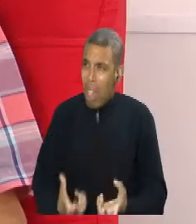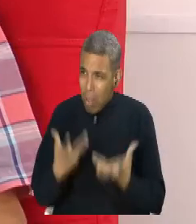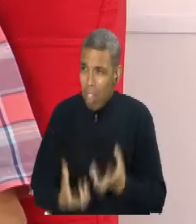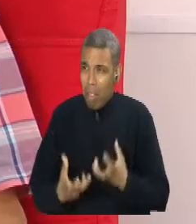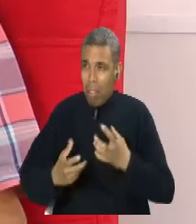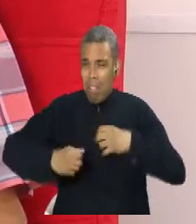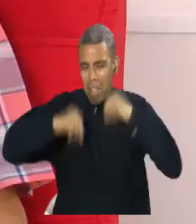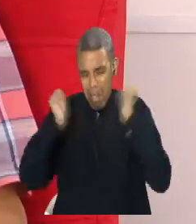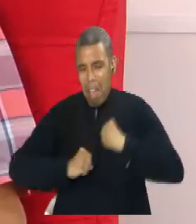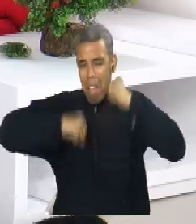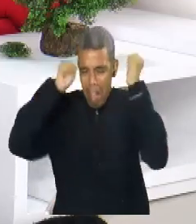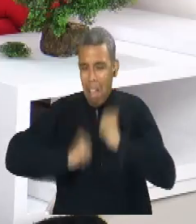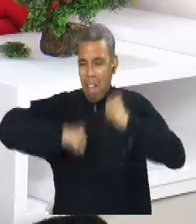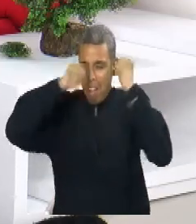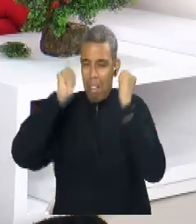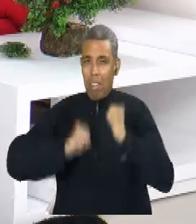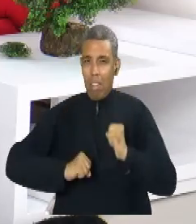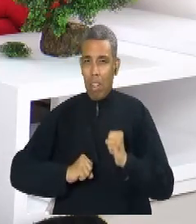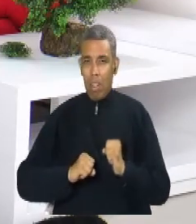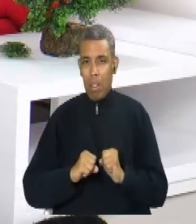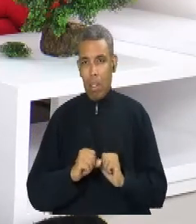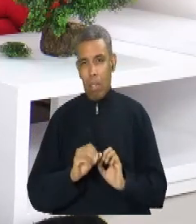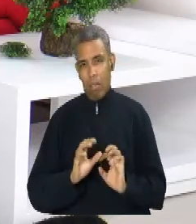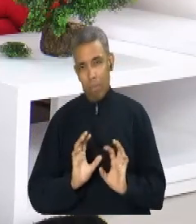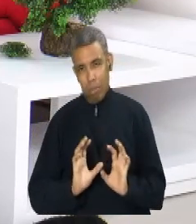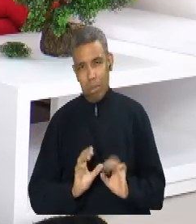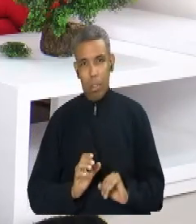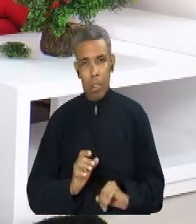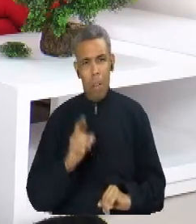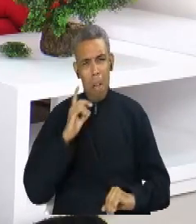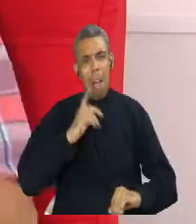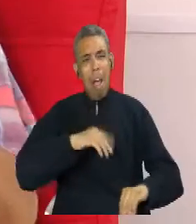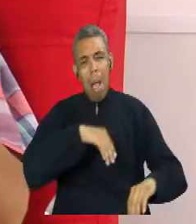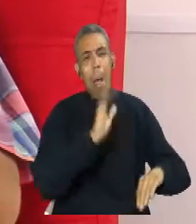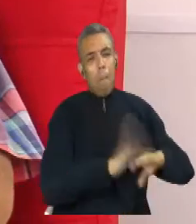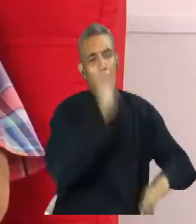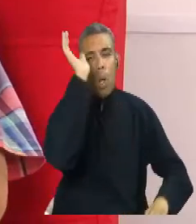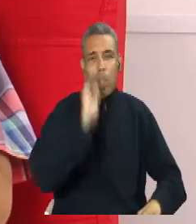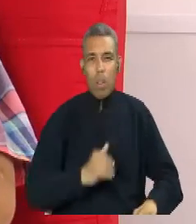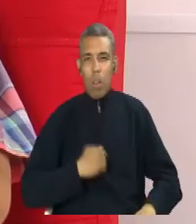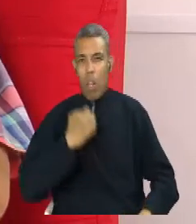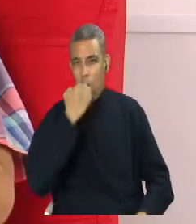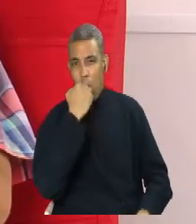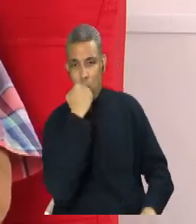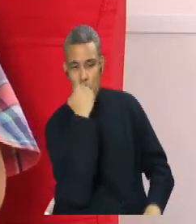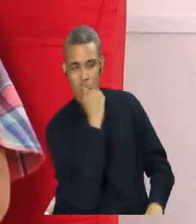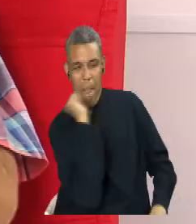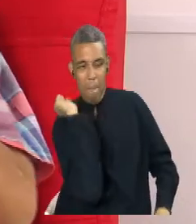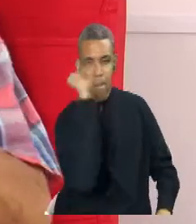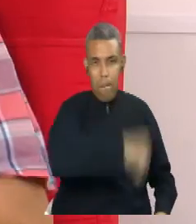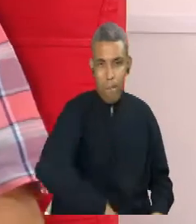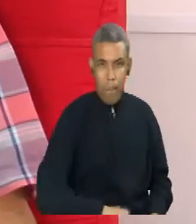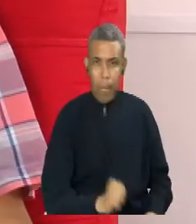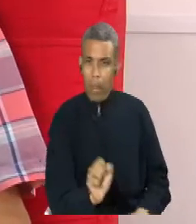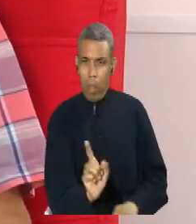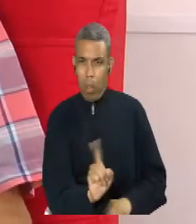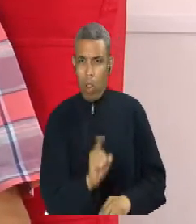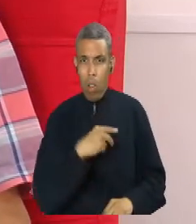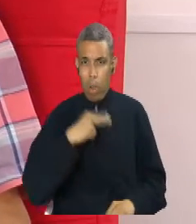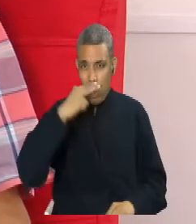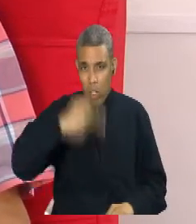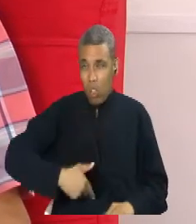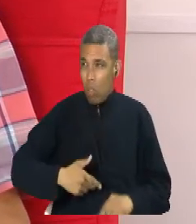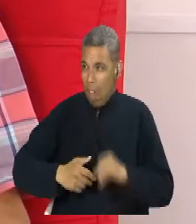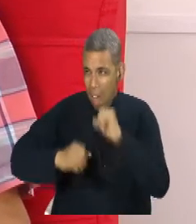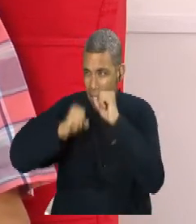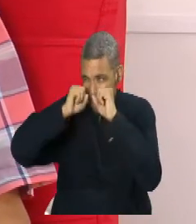no le tira el queso por la cabeza la mente exactamente no entré en ese nivel del niño porque él siempre le va a ganar el